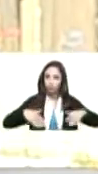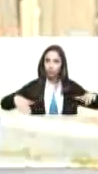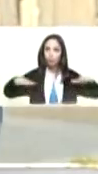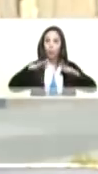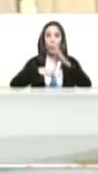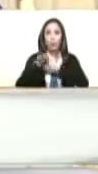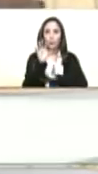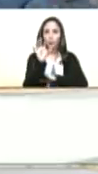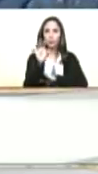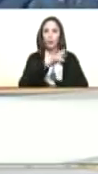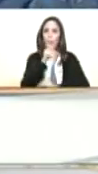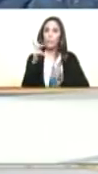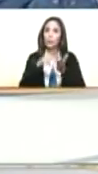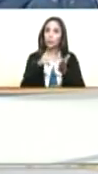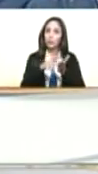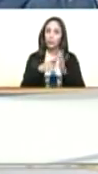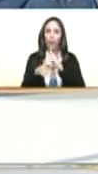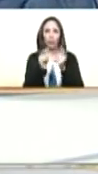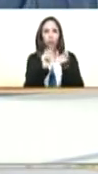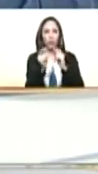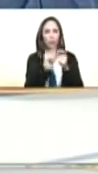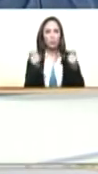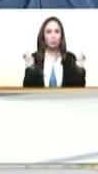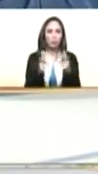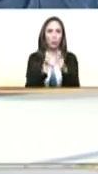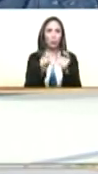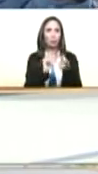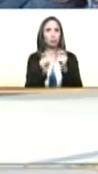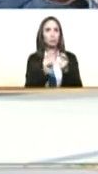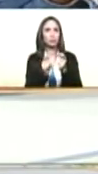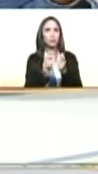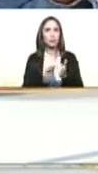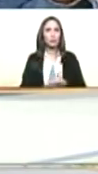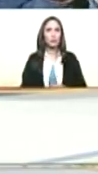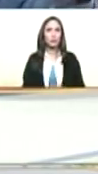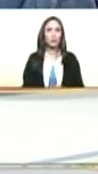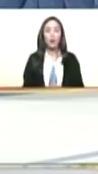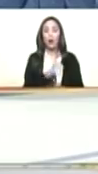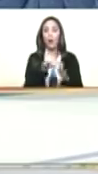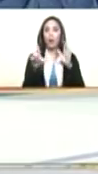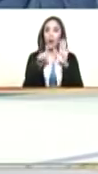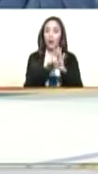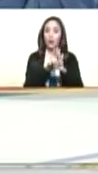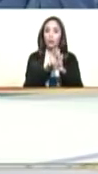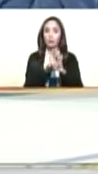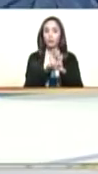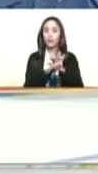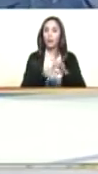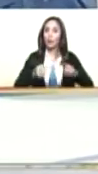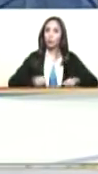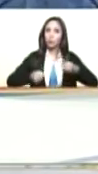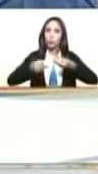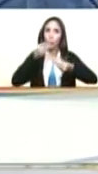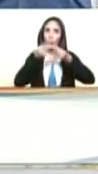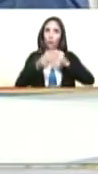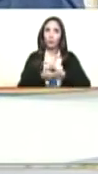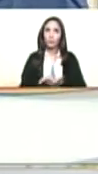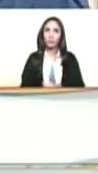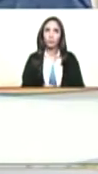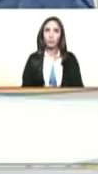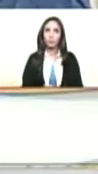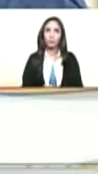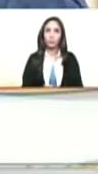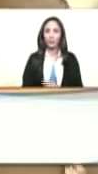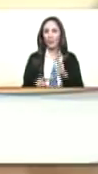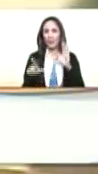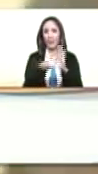bueno, participaron en el debate de esta ley, la ley constitucional. Esto es una ley que tiene